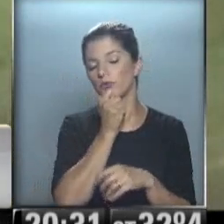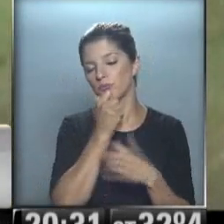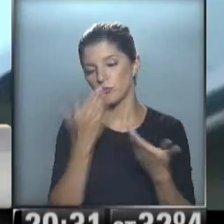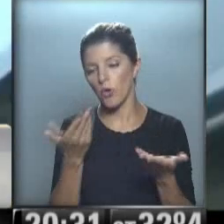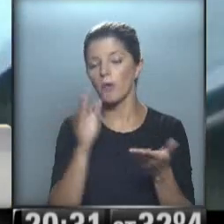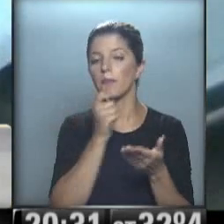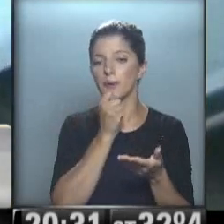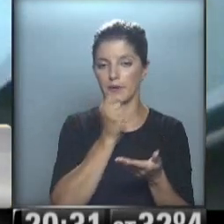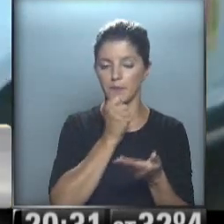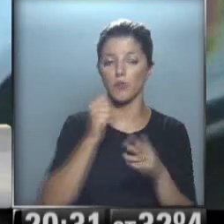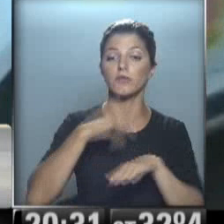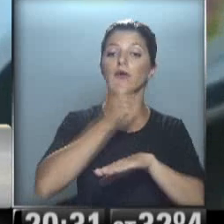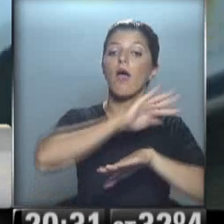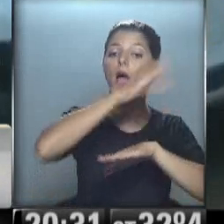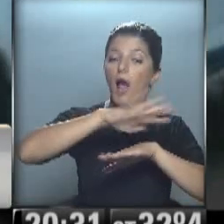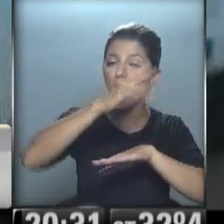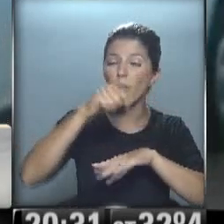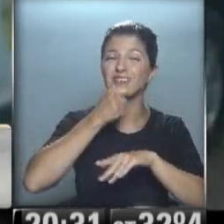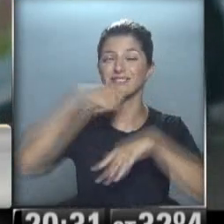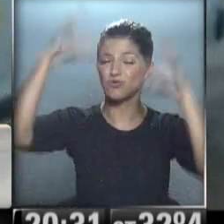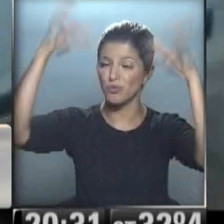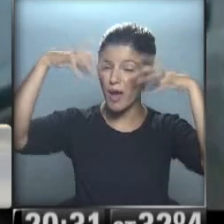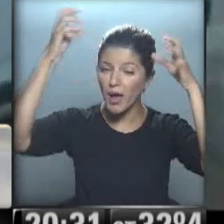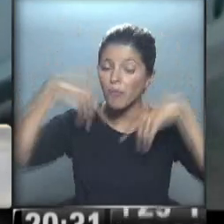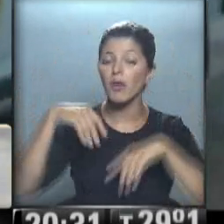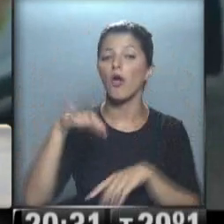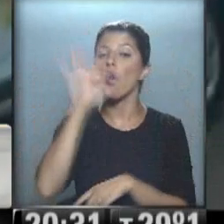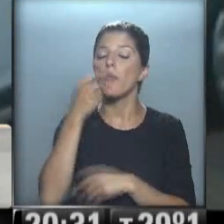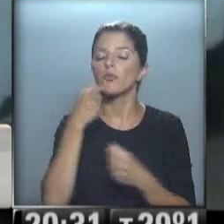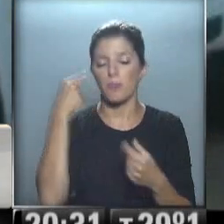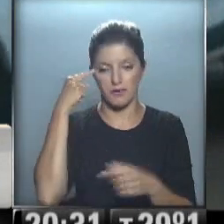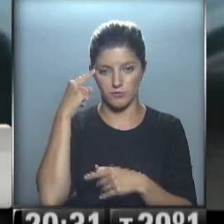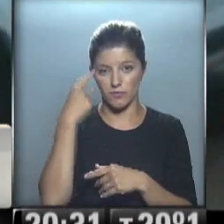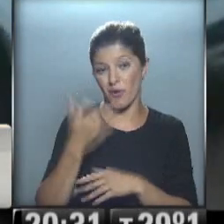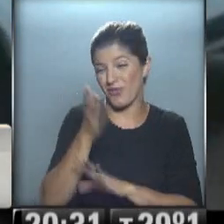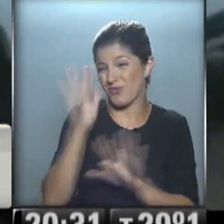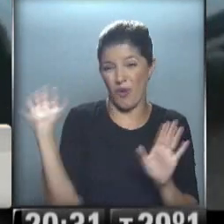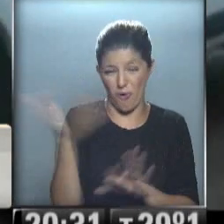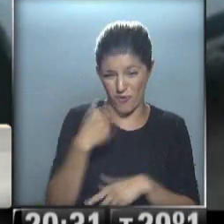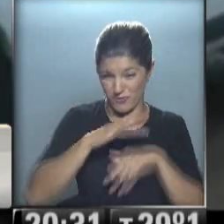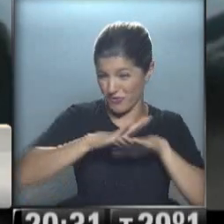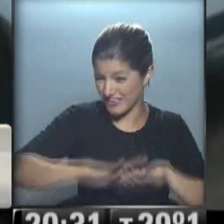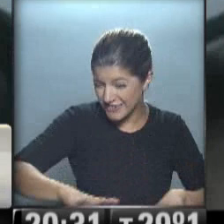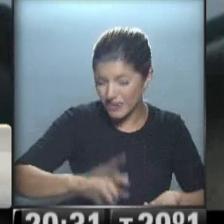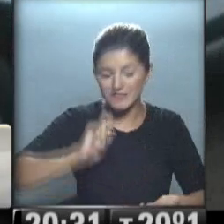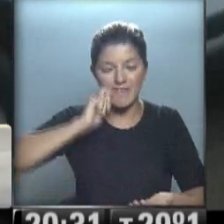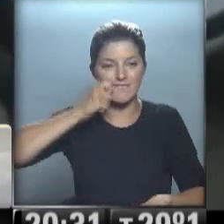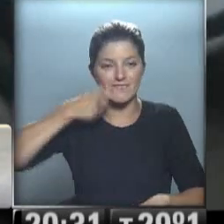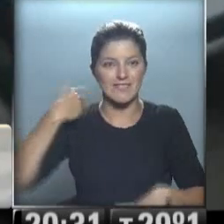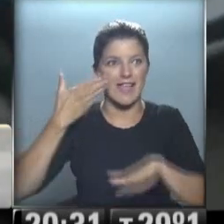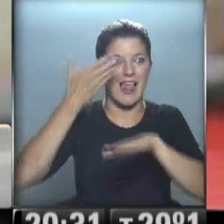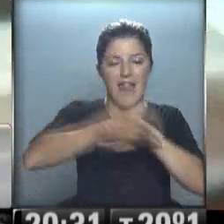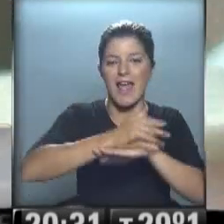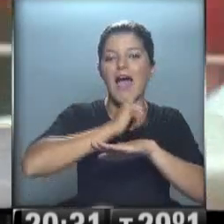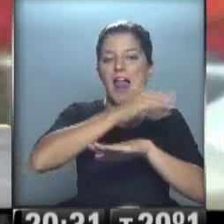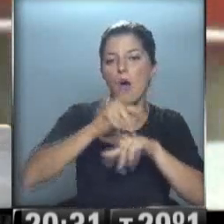ingreso al agua con mal tiempo o con tormenta digo porque todos cuando hemos sido pequeños Nos este nos ha gustado meternos al